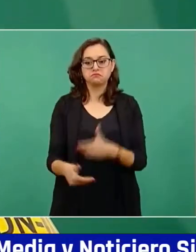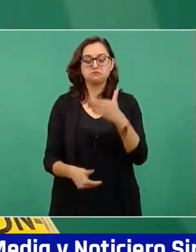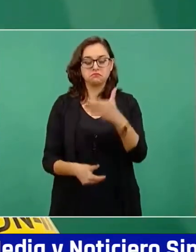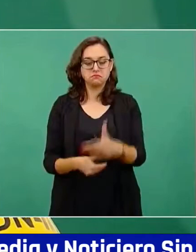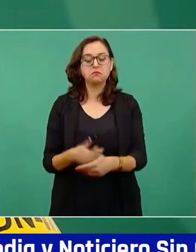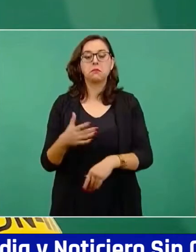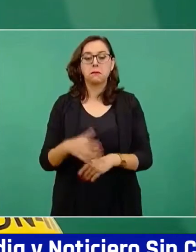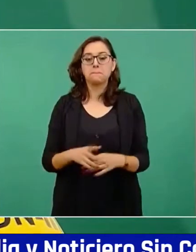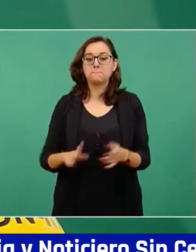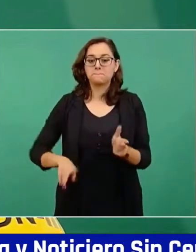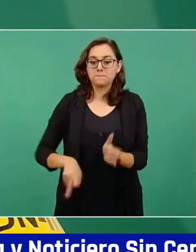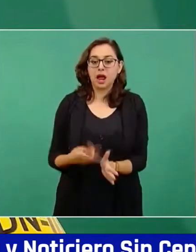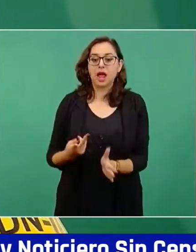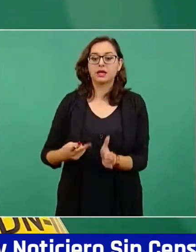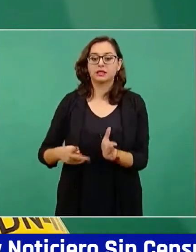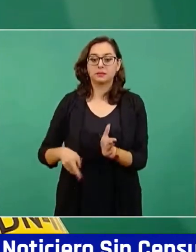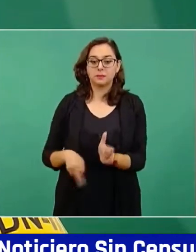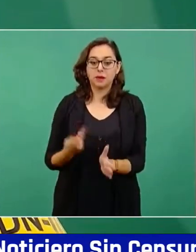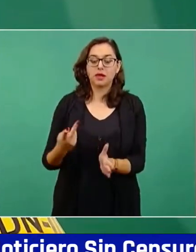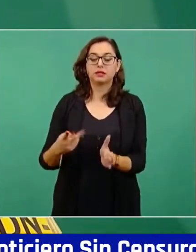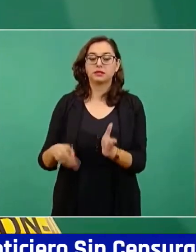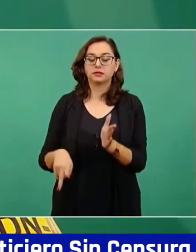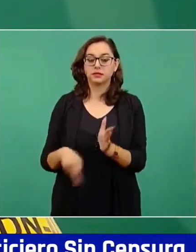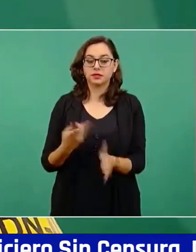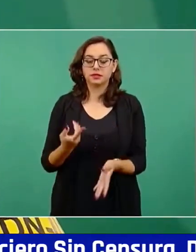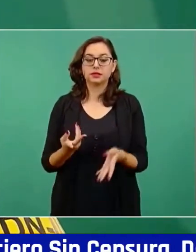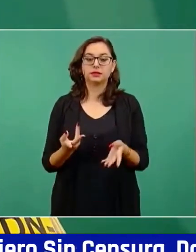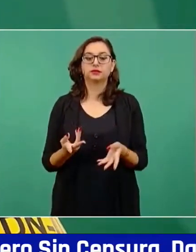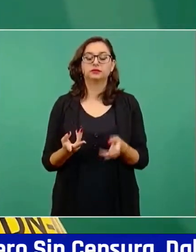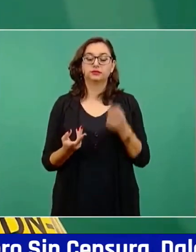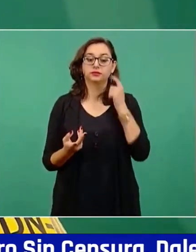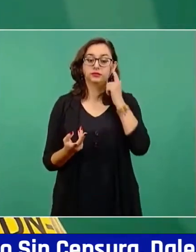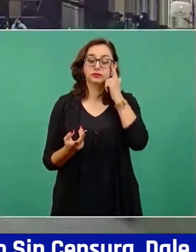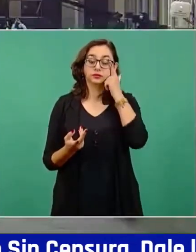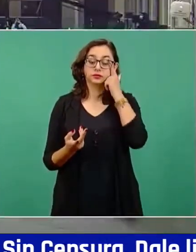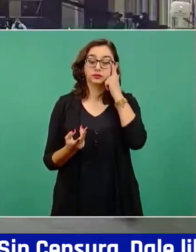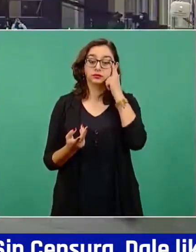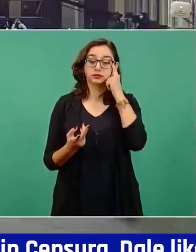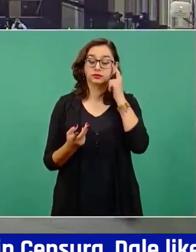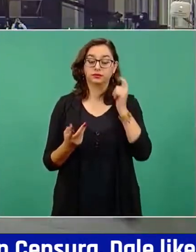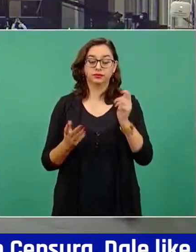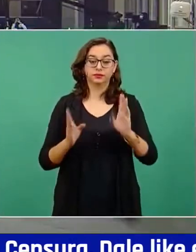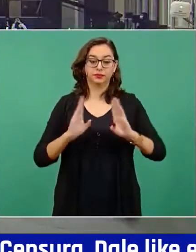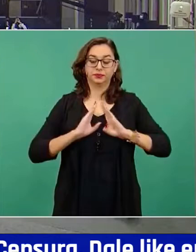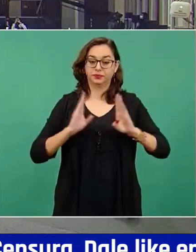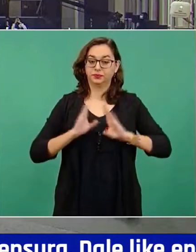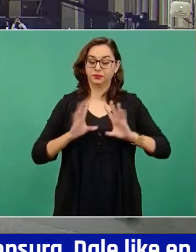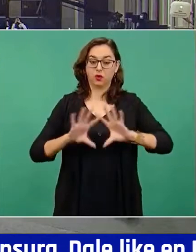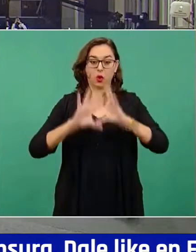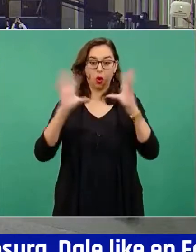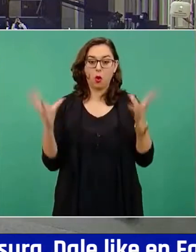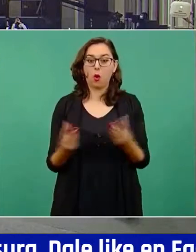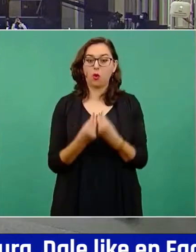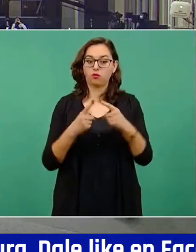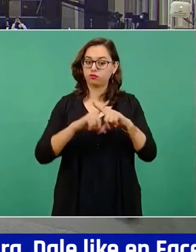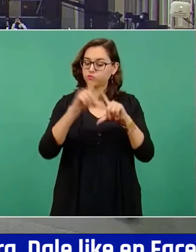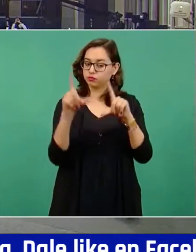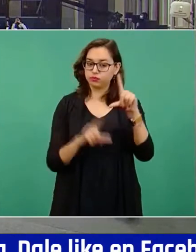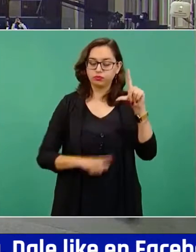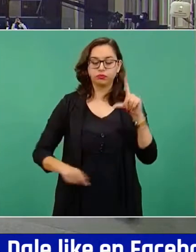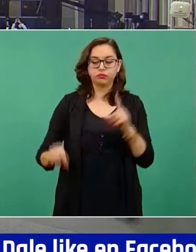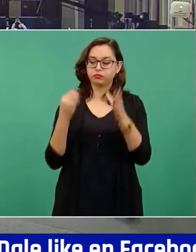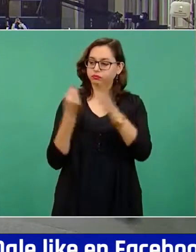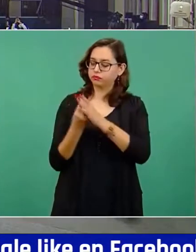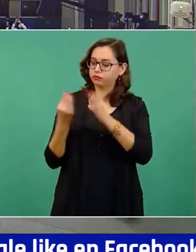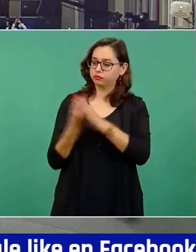hace la capacitación tanto del personal del Ejército y la Fuerza Aérea en toda la República Mexicana.